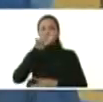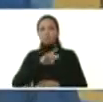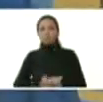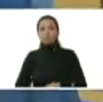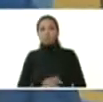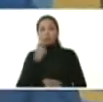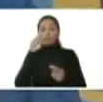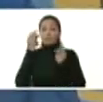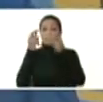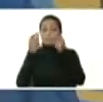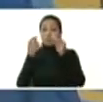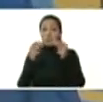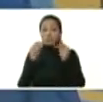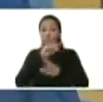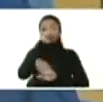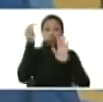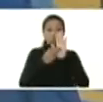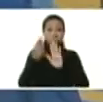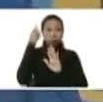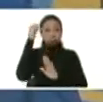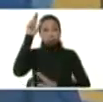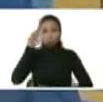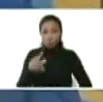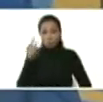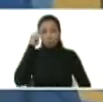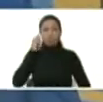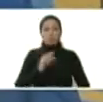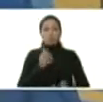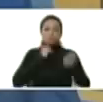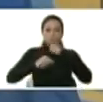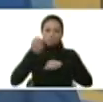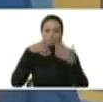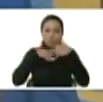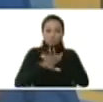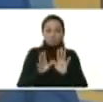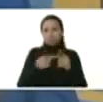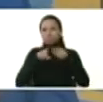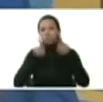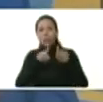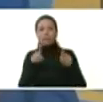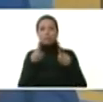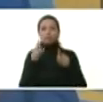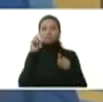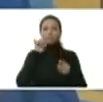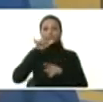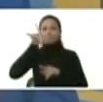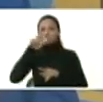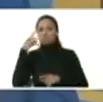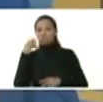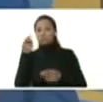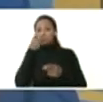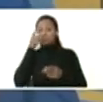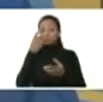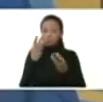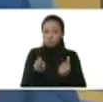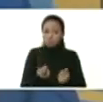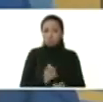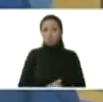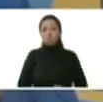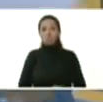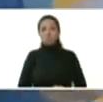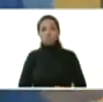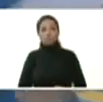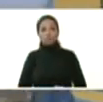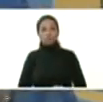Mosca 24 horas del día, de todos los días. La Defensa Integral Aérea con aquellos bichitos que tenemos, pues.